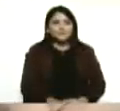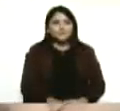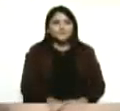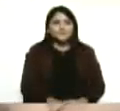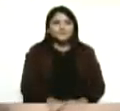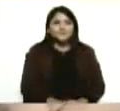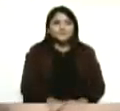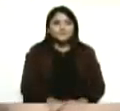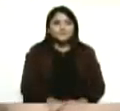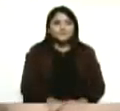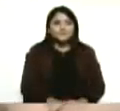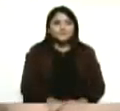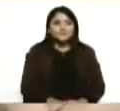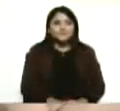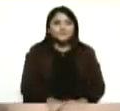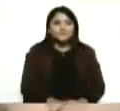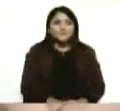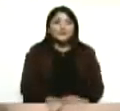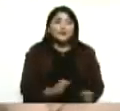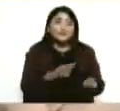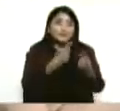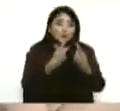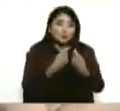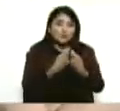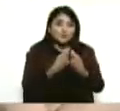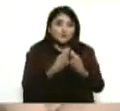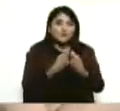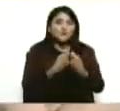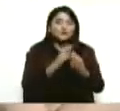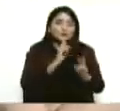la tarea, pregúntenme algo de esta ley y después pueden preguntar otra cosa. ¿Sí va?